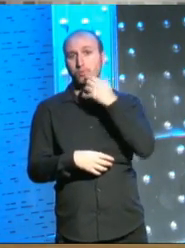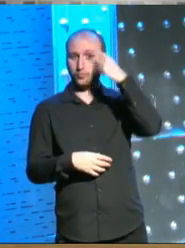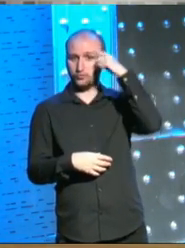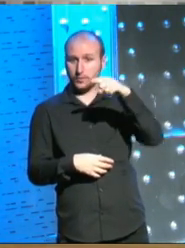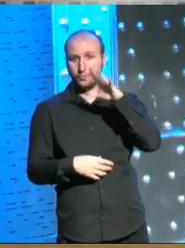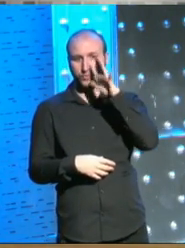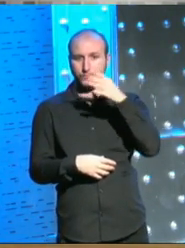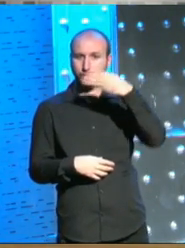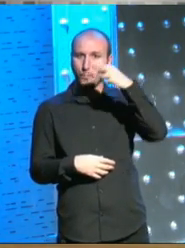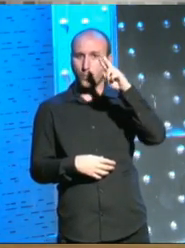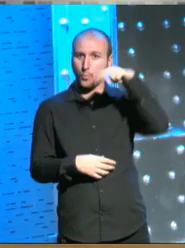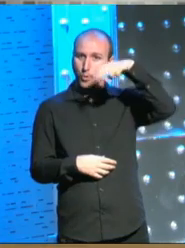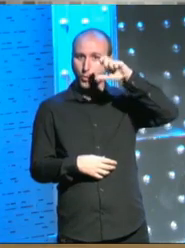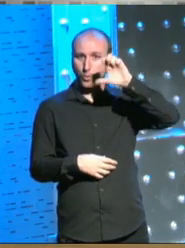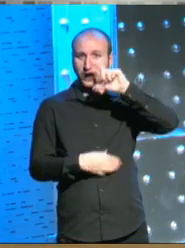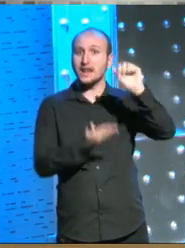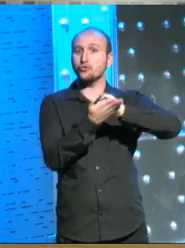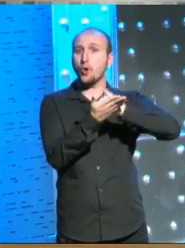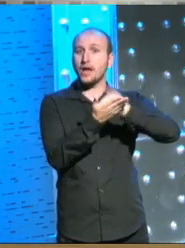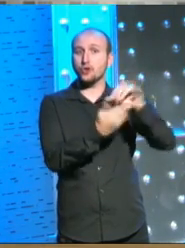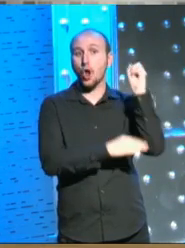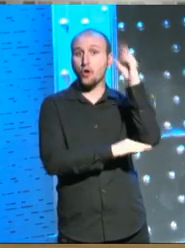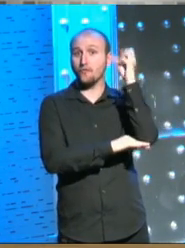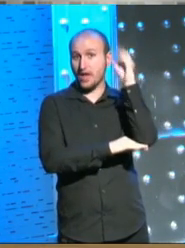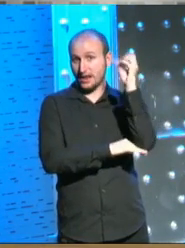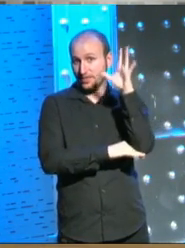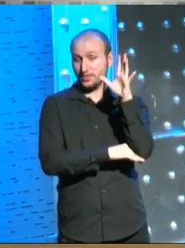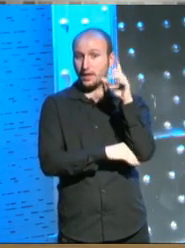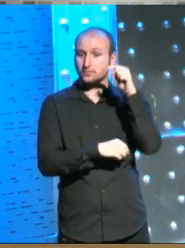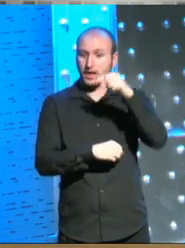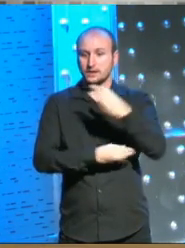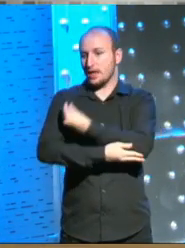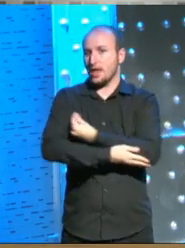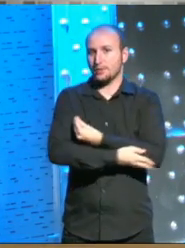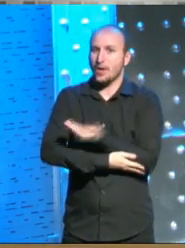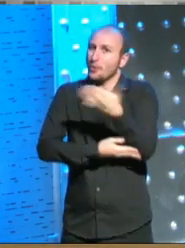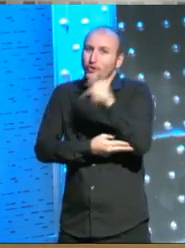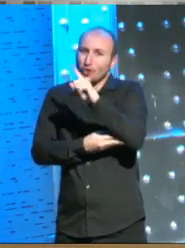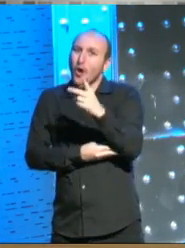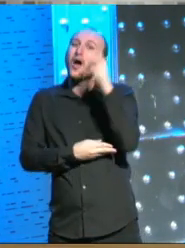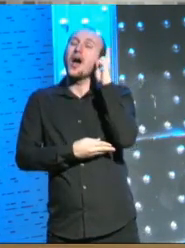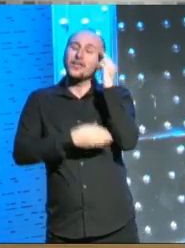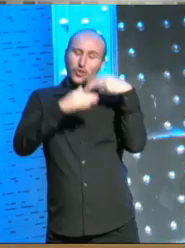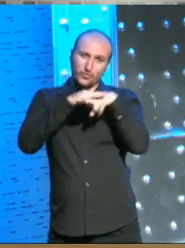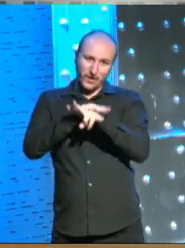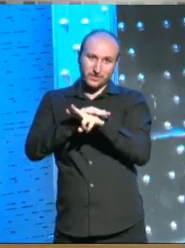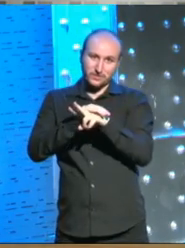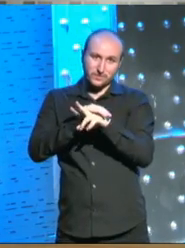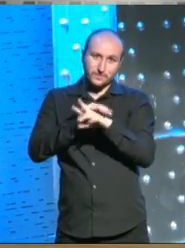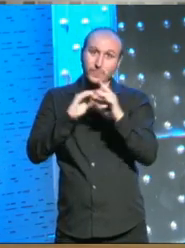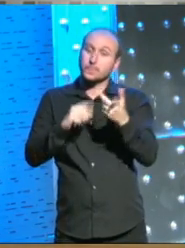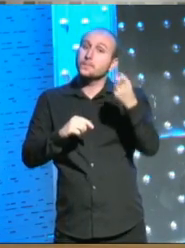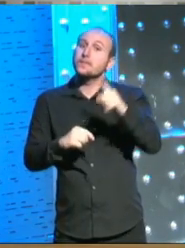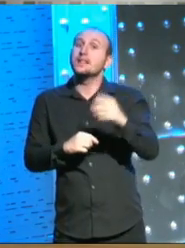dio una conferencia en Nueva York cuando se exilió y lo contó, que el niño no estaba muerto, estaba dormido. Y que la famosa